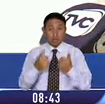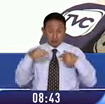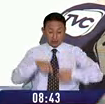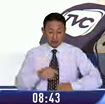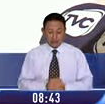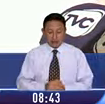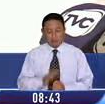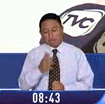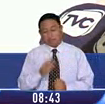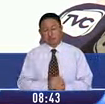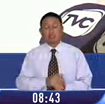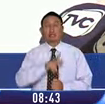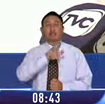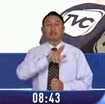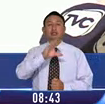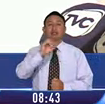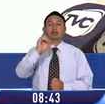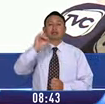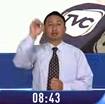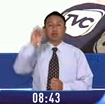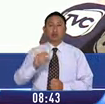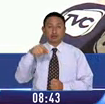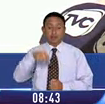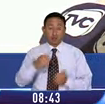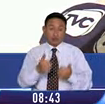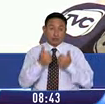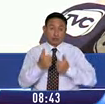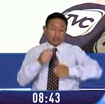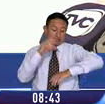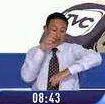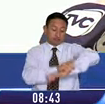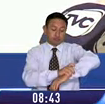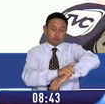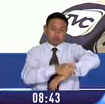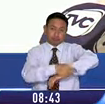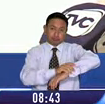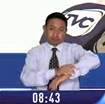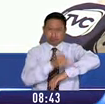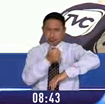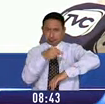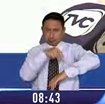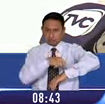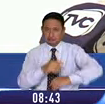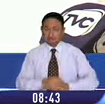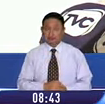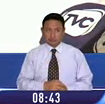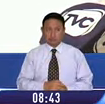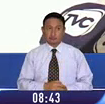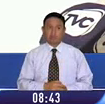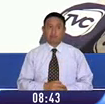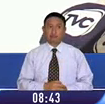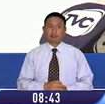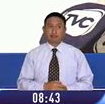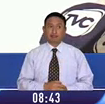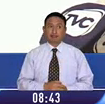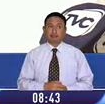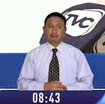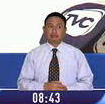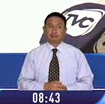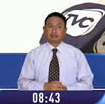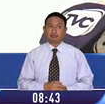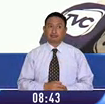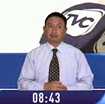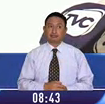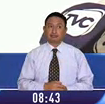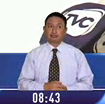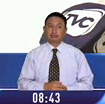Es decir, había menos del 70%, menos del 30% de grilletes electrónicos que estaban aptos para su uso y